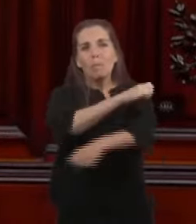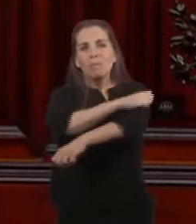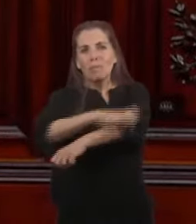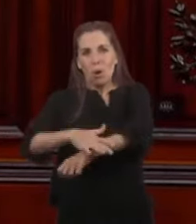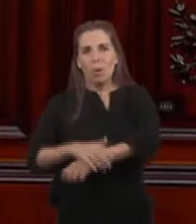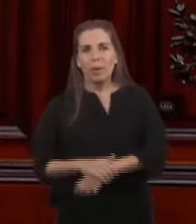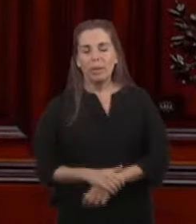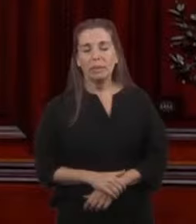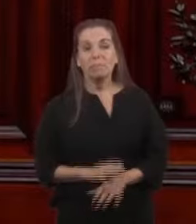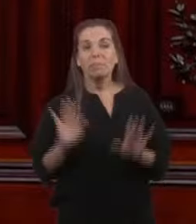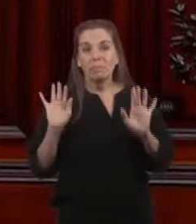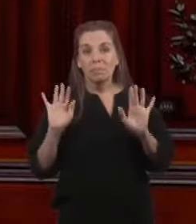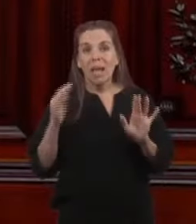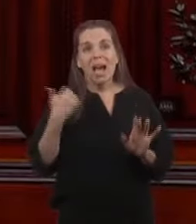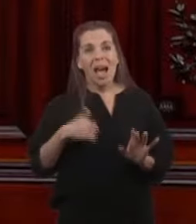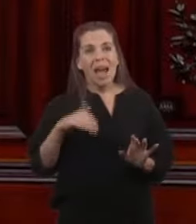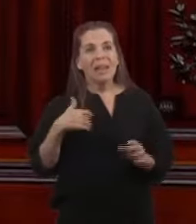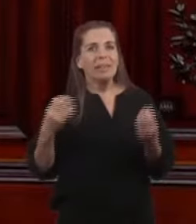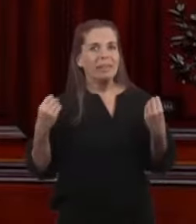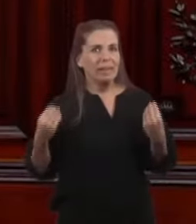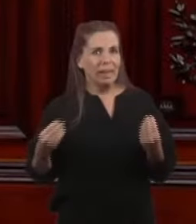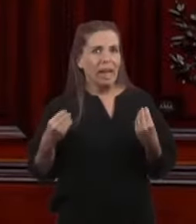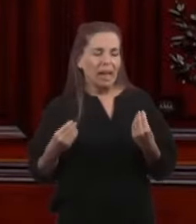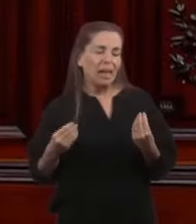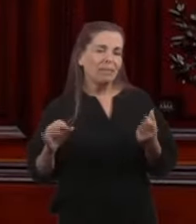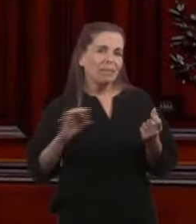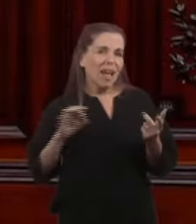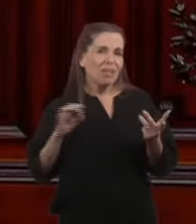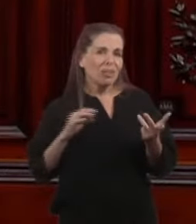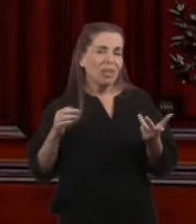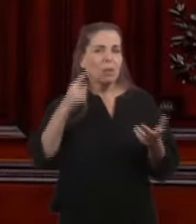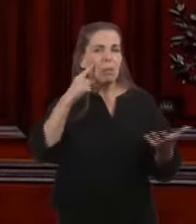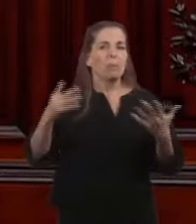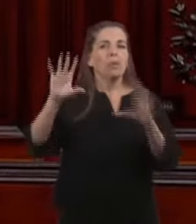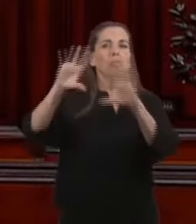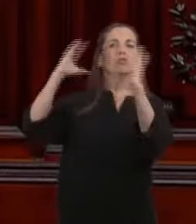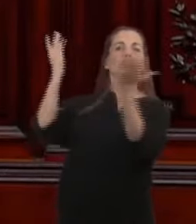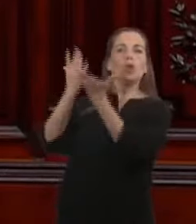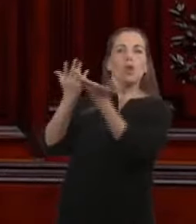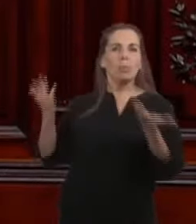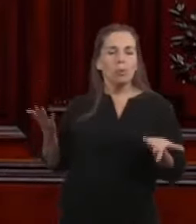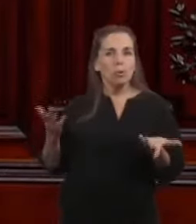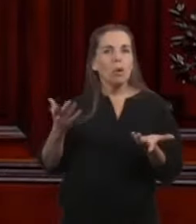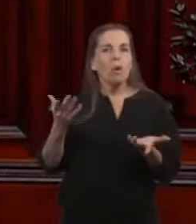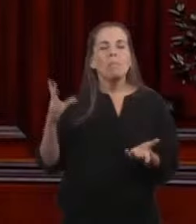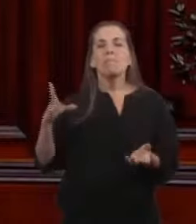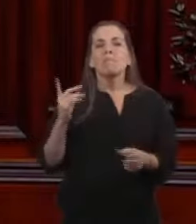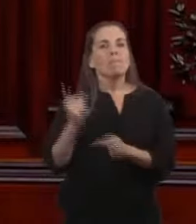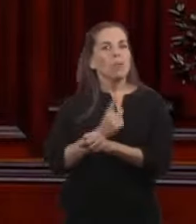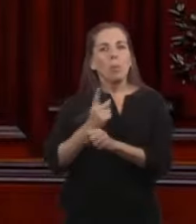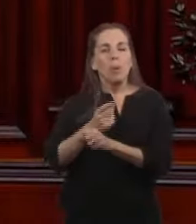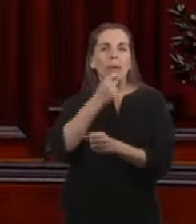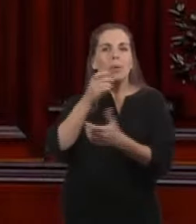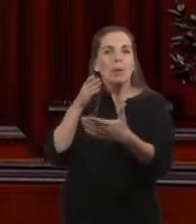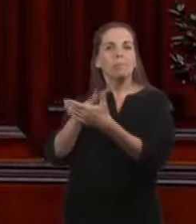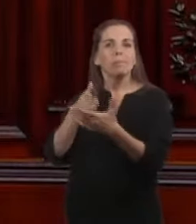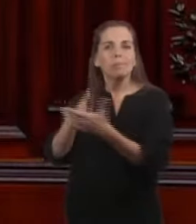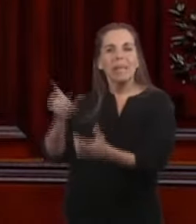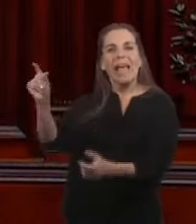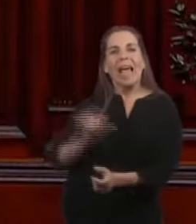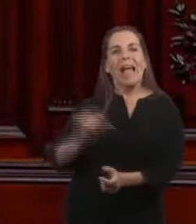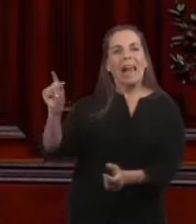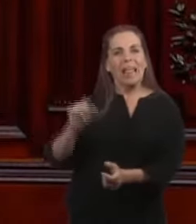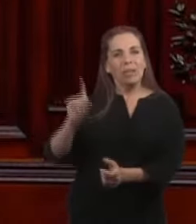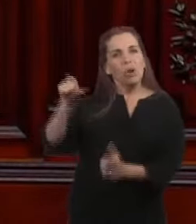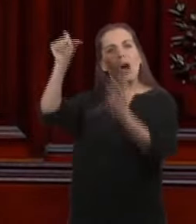Argentina producto de ser el mayor defoliador serial del mundo no tiene acceso al crédito Por ahora lo que